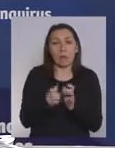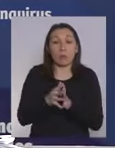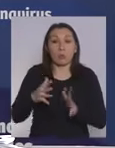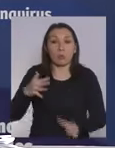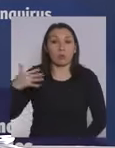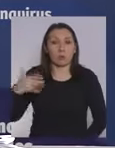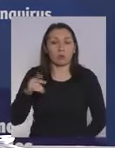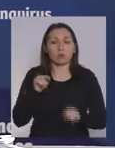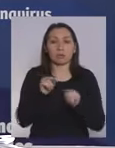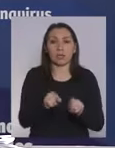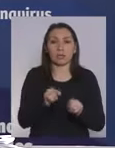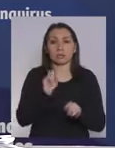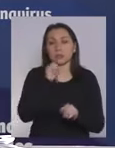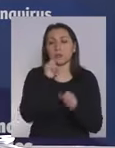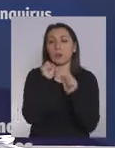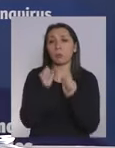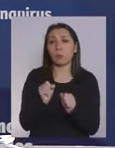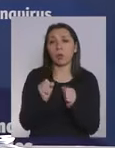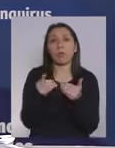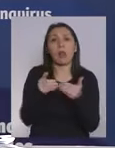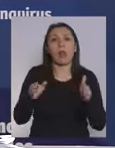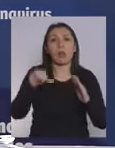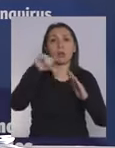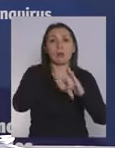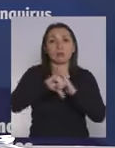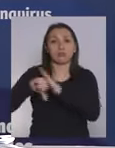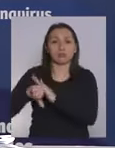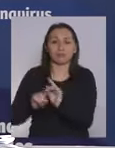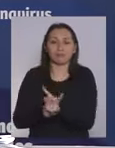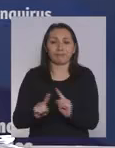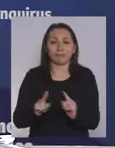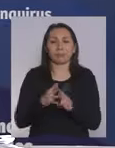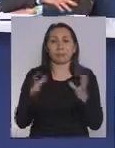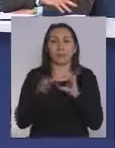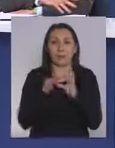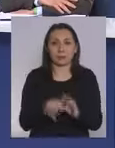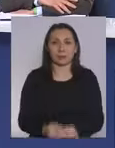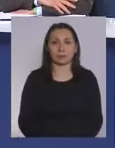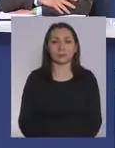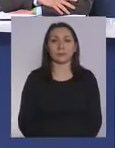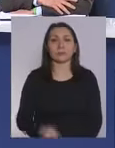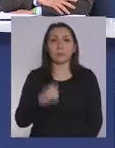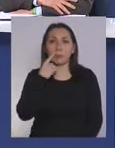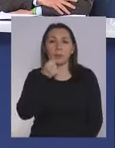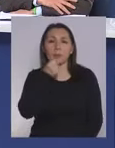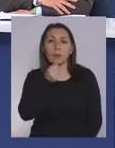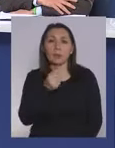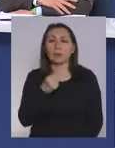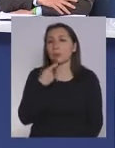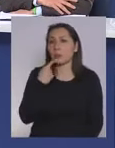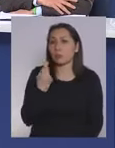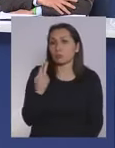que levantar la cuarentena muchas gracias ministro usted le pediría a su gobierno a que